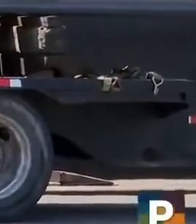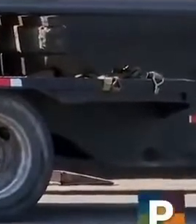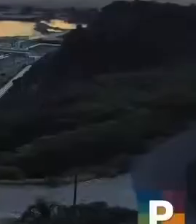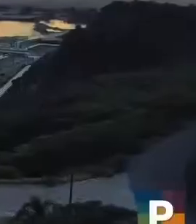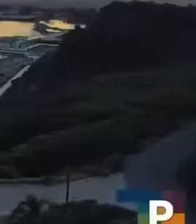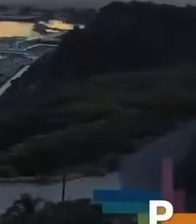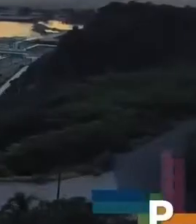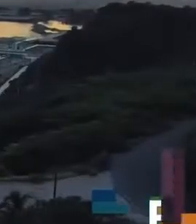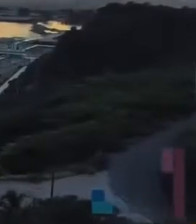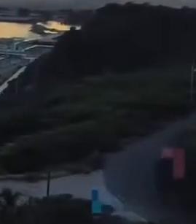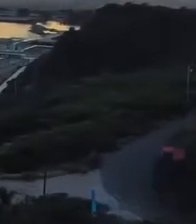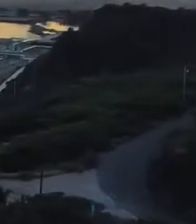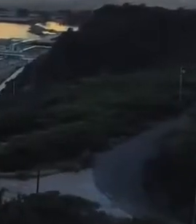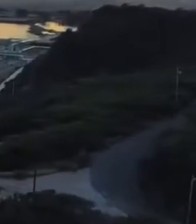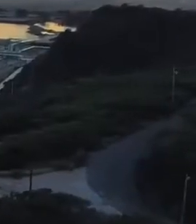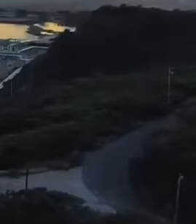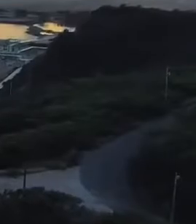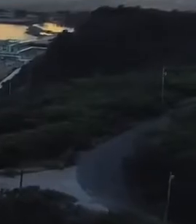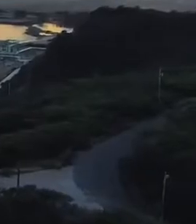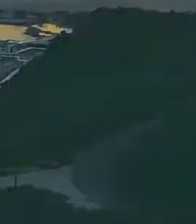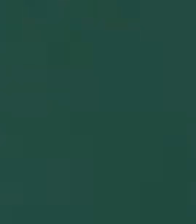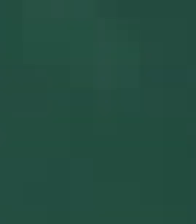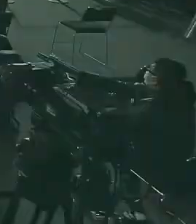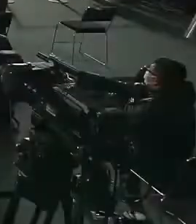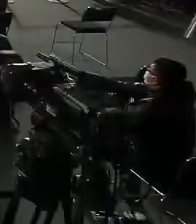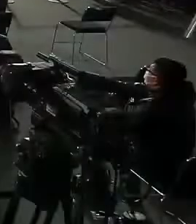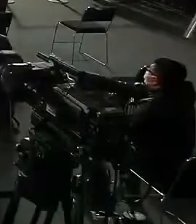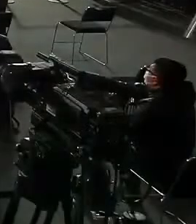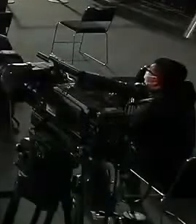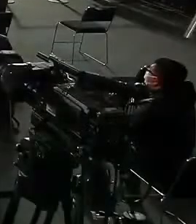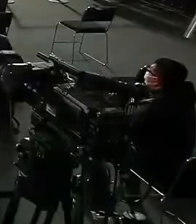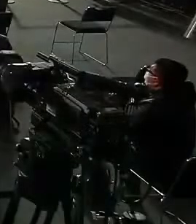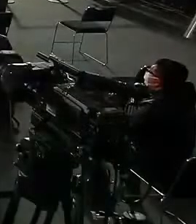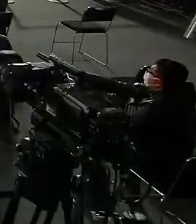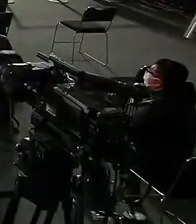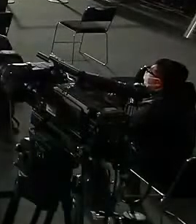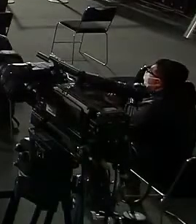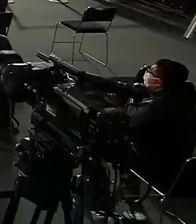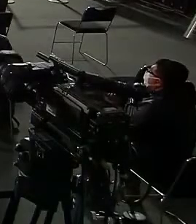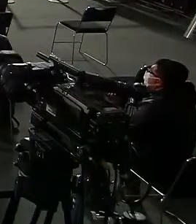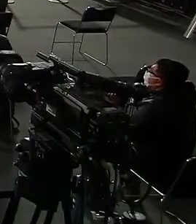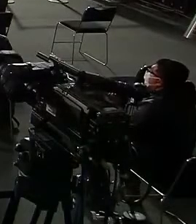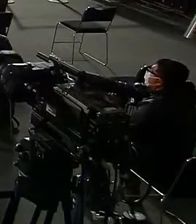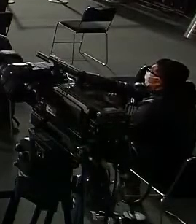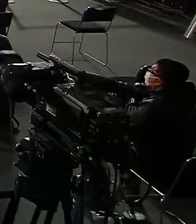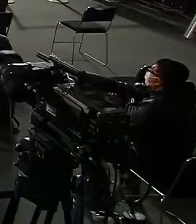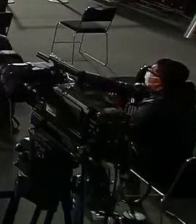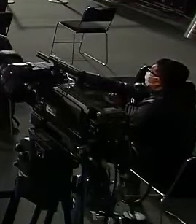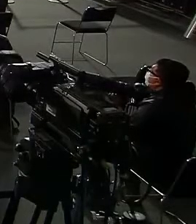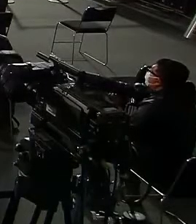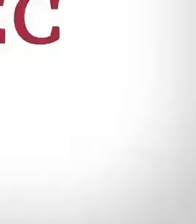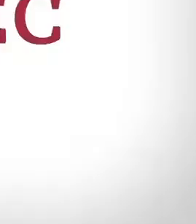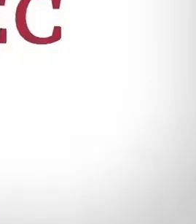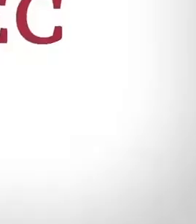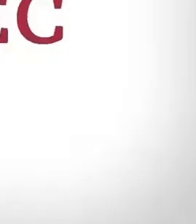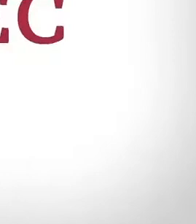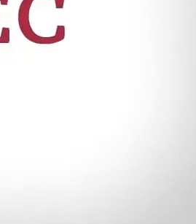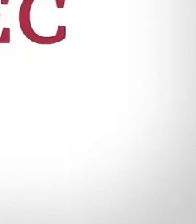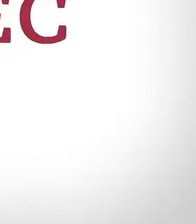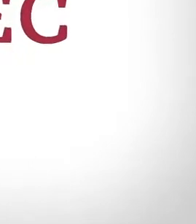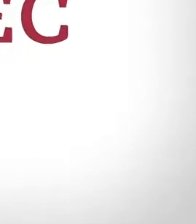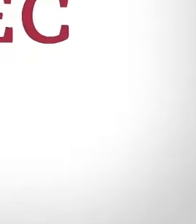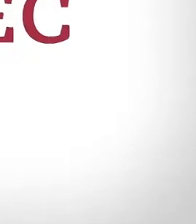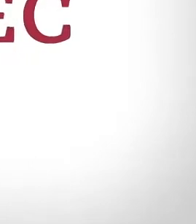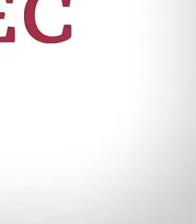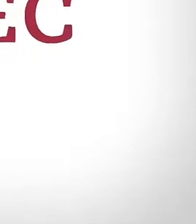sociales para las y los habitantes de la región. Gobierno de México. Avances del proyecto prioritario